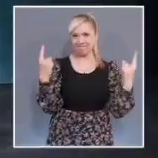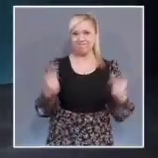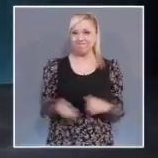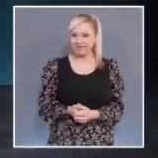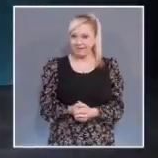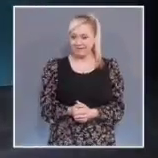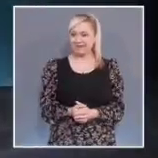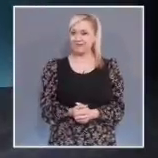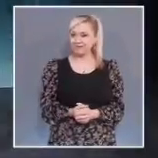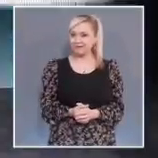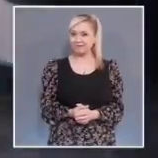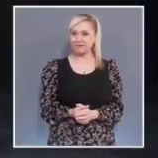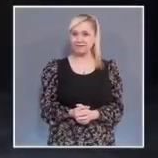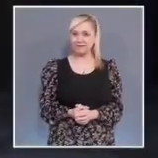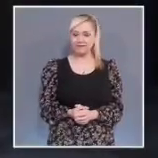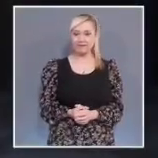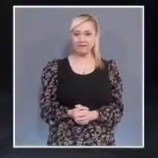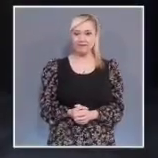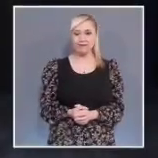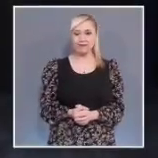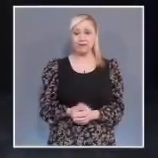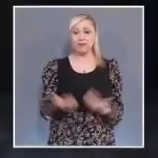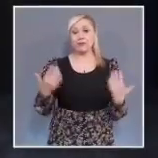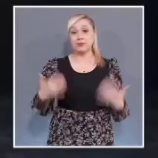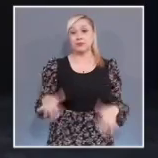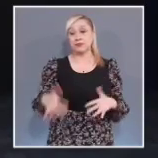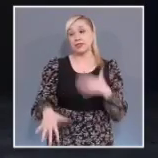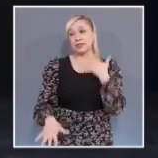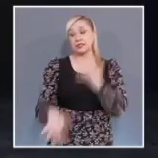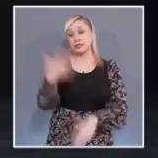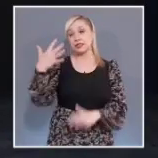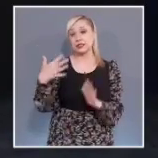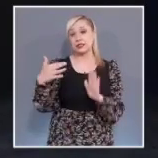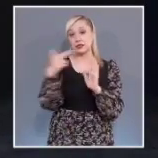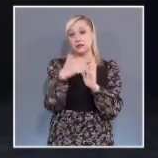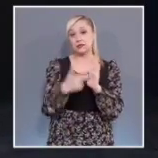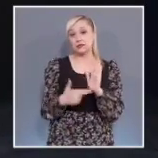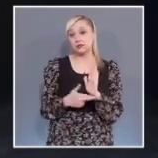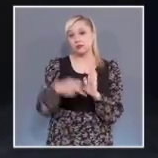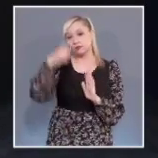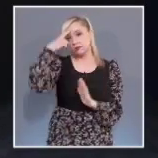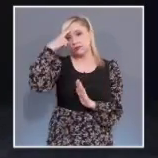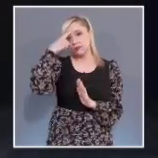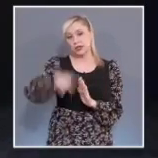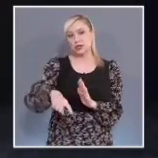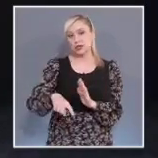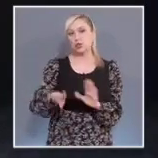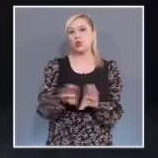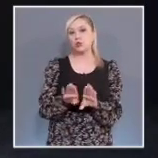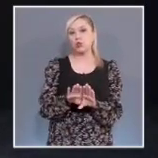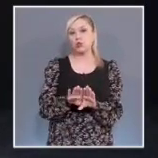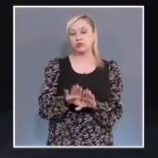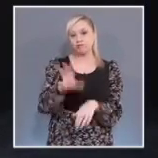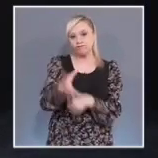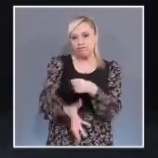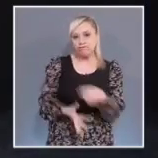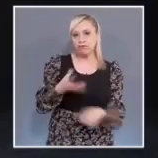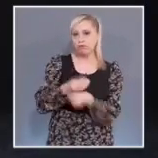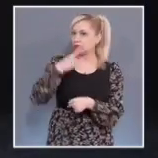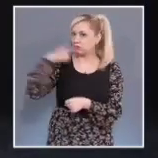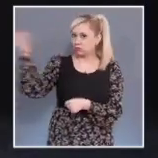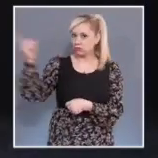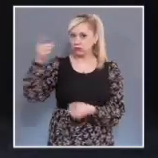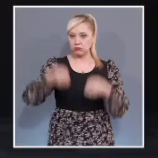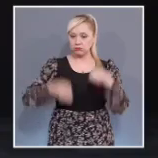En otro tema de las 15 medidas de reparación que la Corte Interamericana de Derechos Humanos estableció en la sentencia del